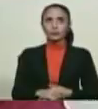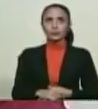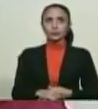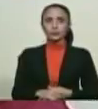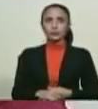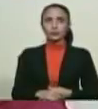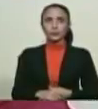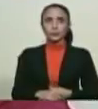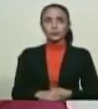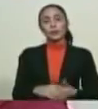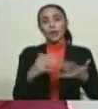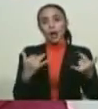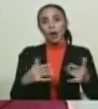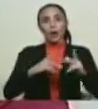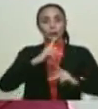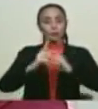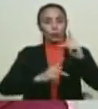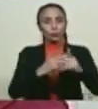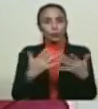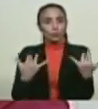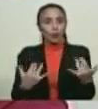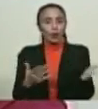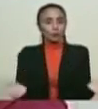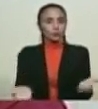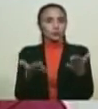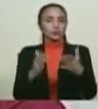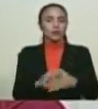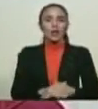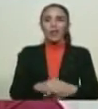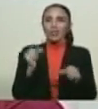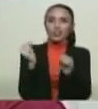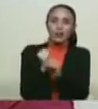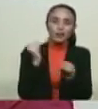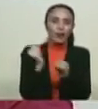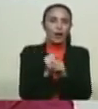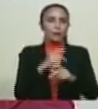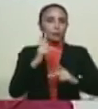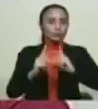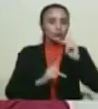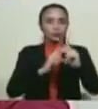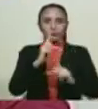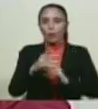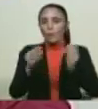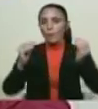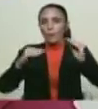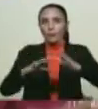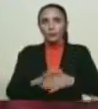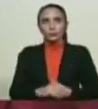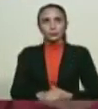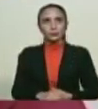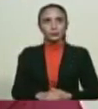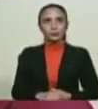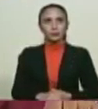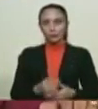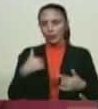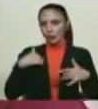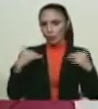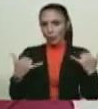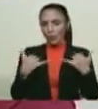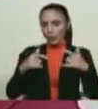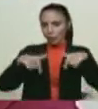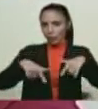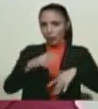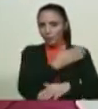hay que pasar a producir. A ocupar las tierras para producir. Para eso estoy aquí yo de